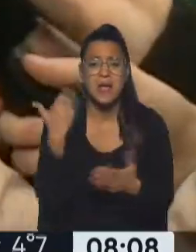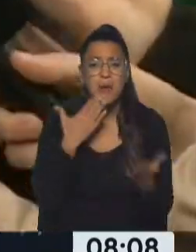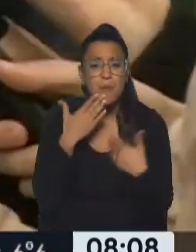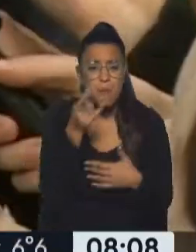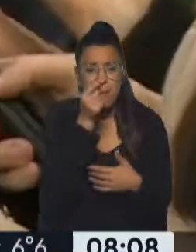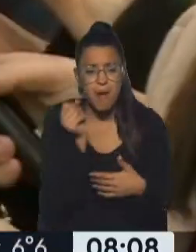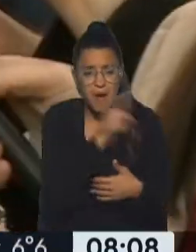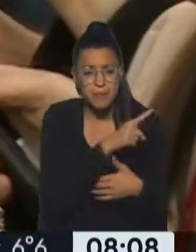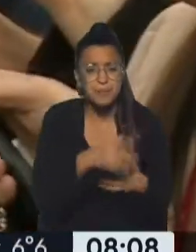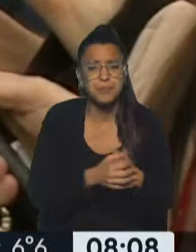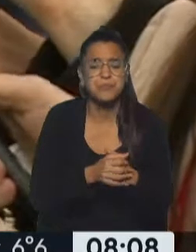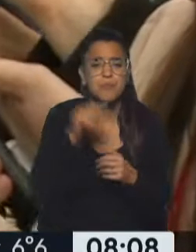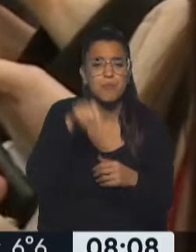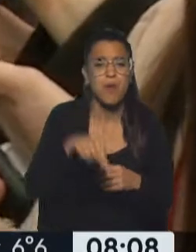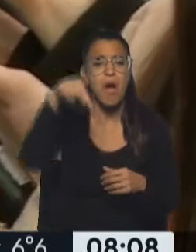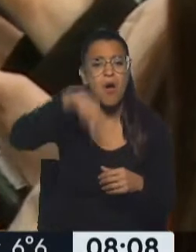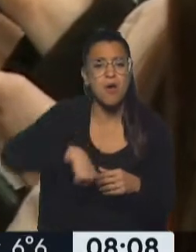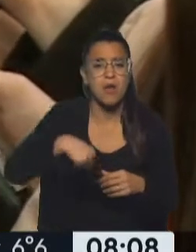Ayer hablamos con el papá que nos encomendó esta tarea